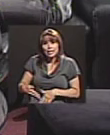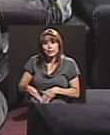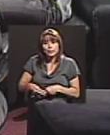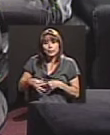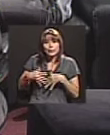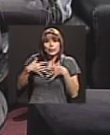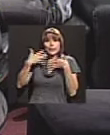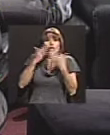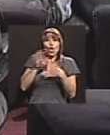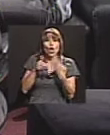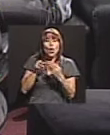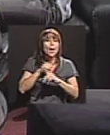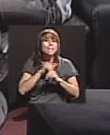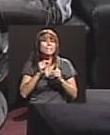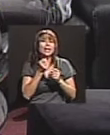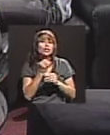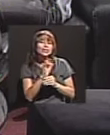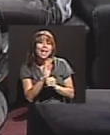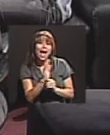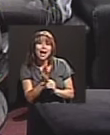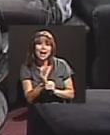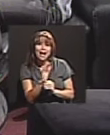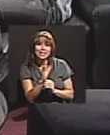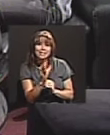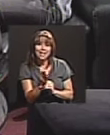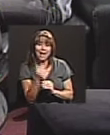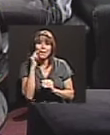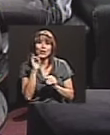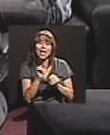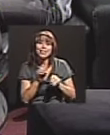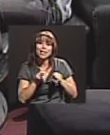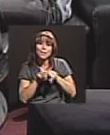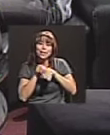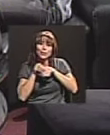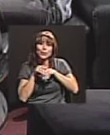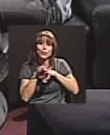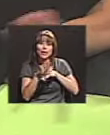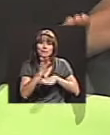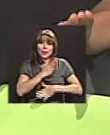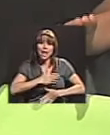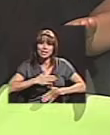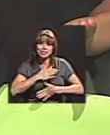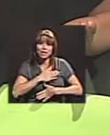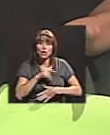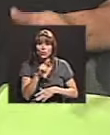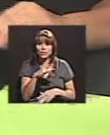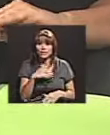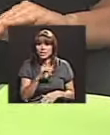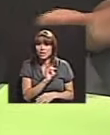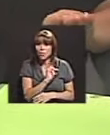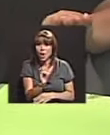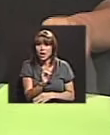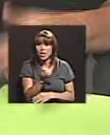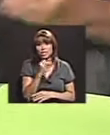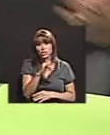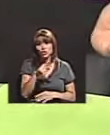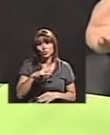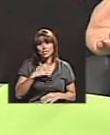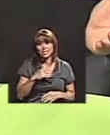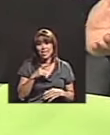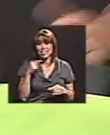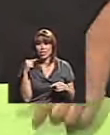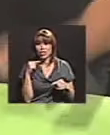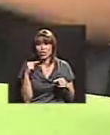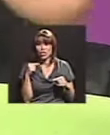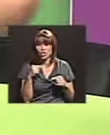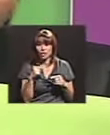acariciara porque eso es otro espacio por donde fluye el placer usted va a sentir igual si sintió el dolor va a sentir